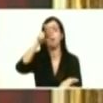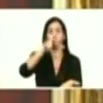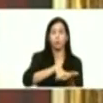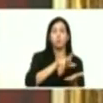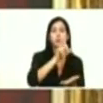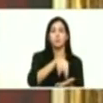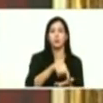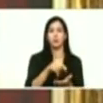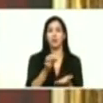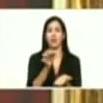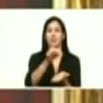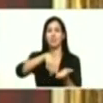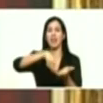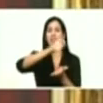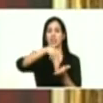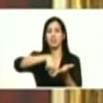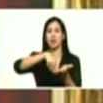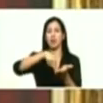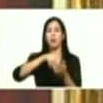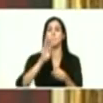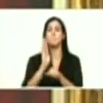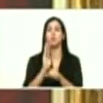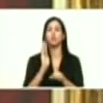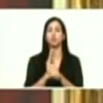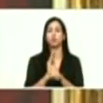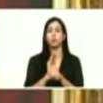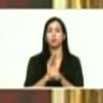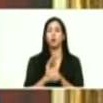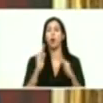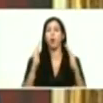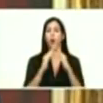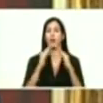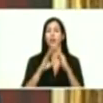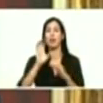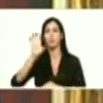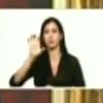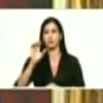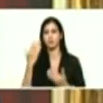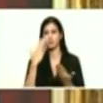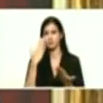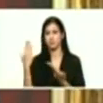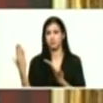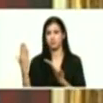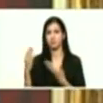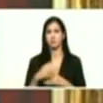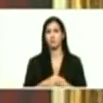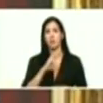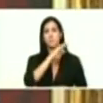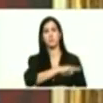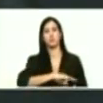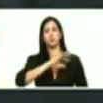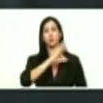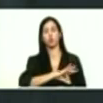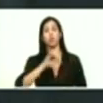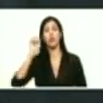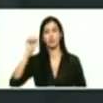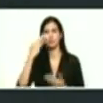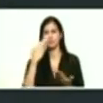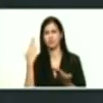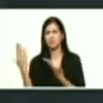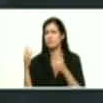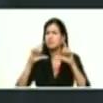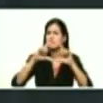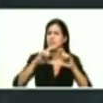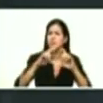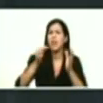de protección de los hogares de la patria la tarjeta de las misiones socialistas esta